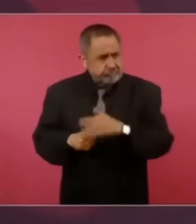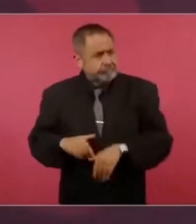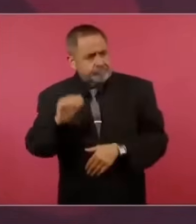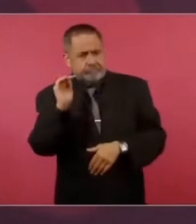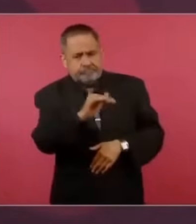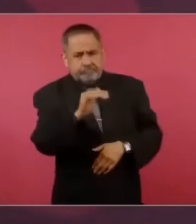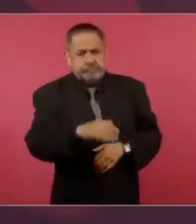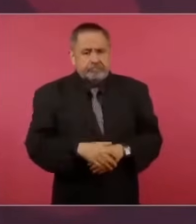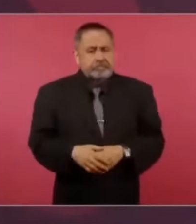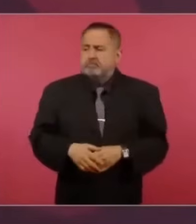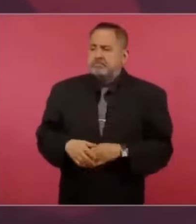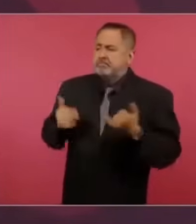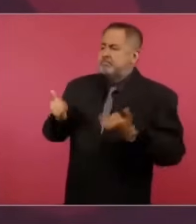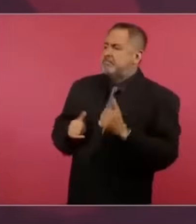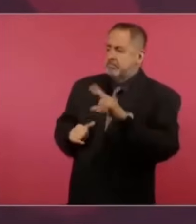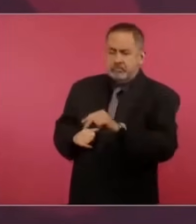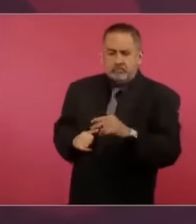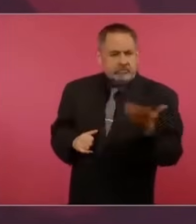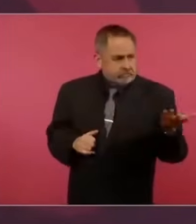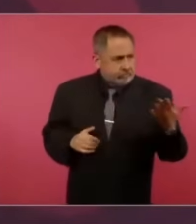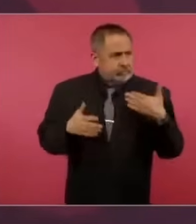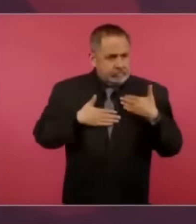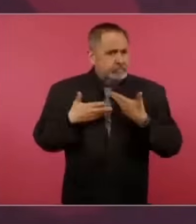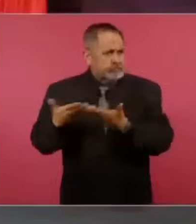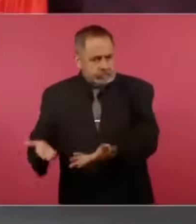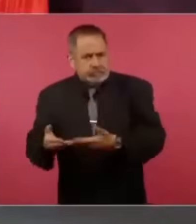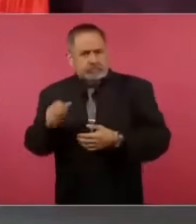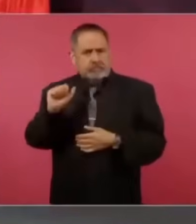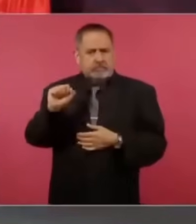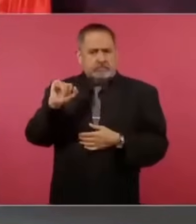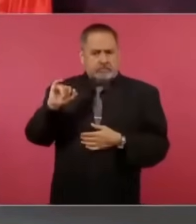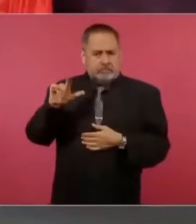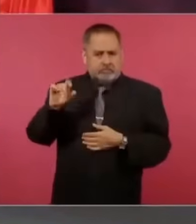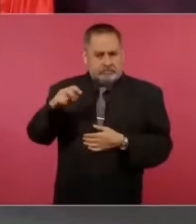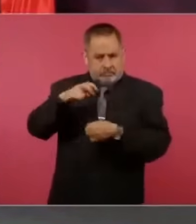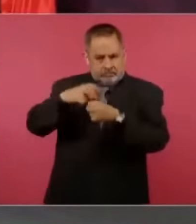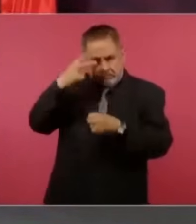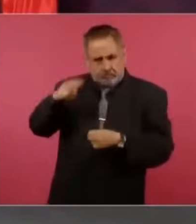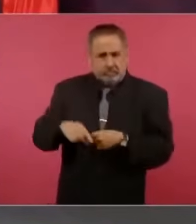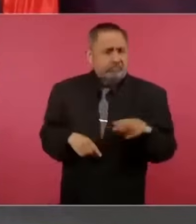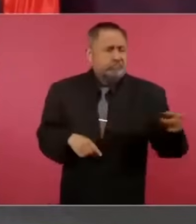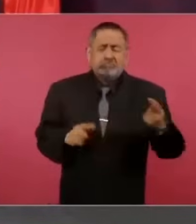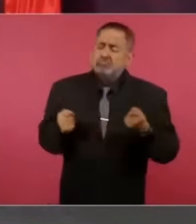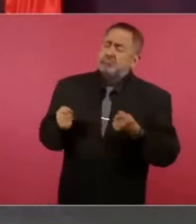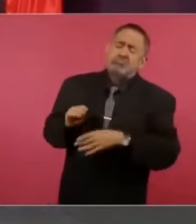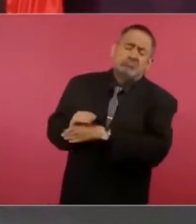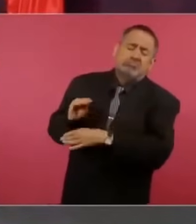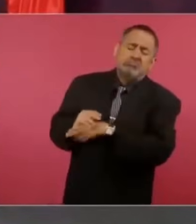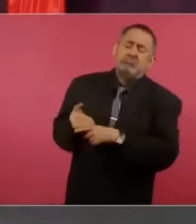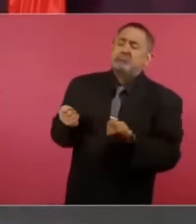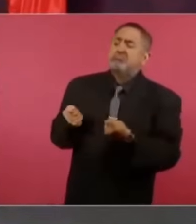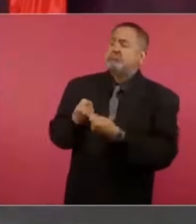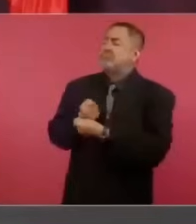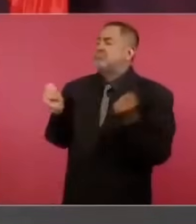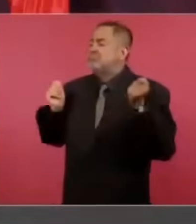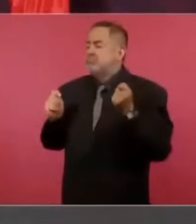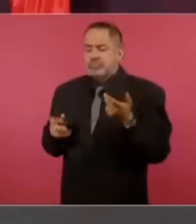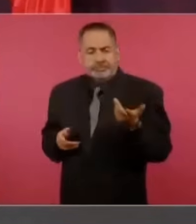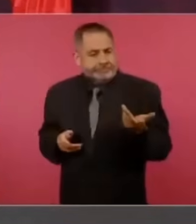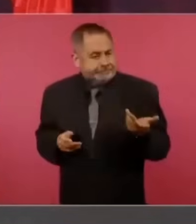que se le había concedido asilo, se le tiene concedido asilo en México, y no les ha importado.